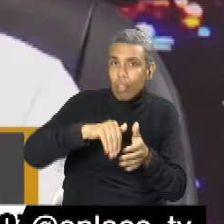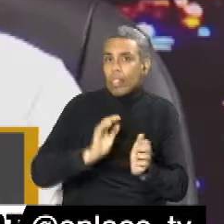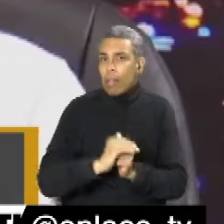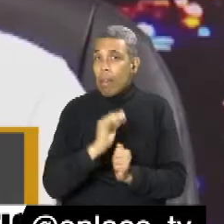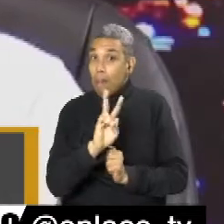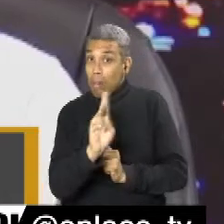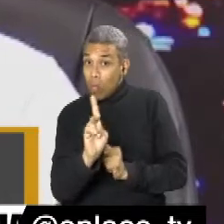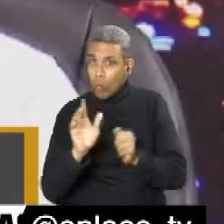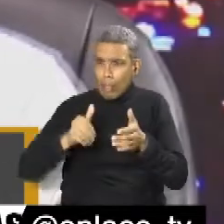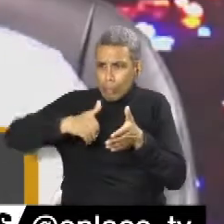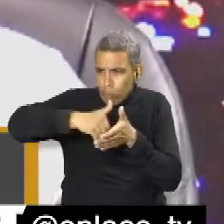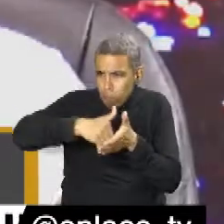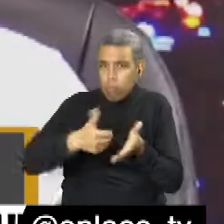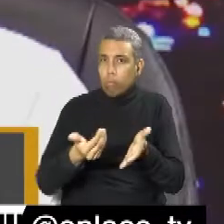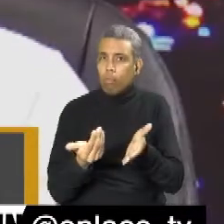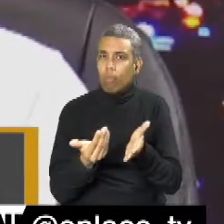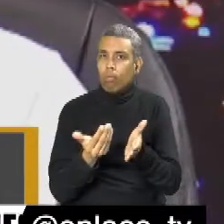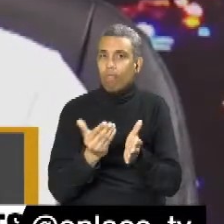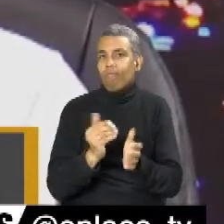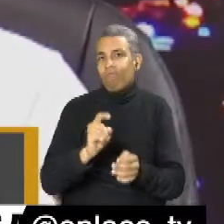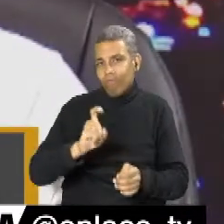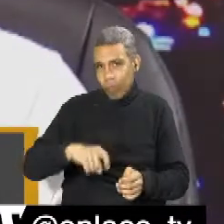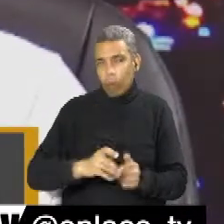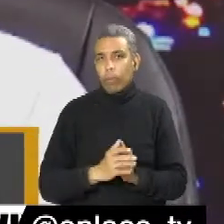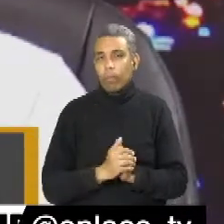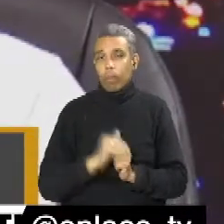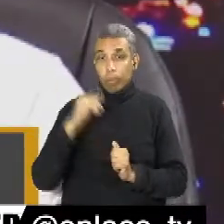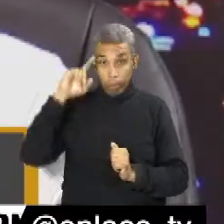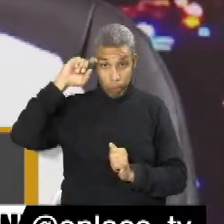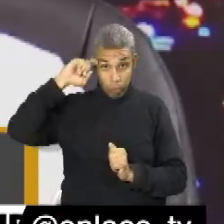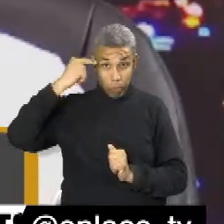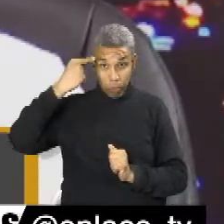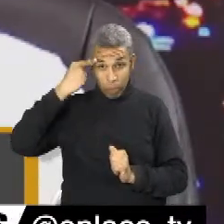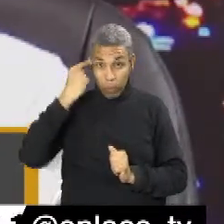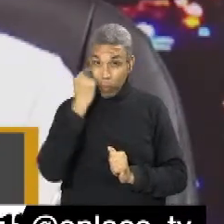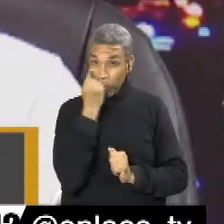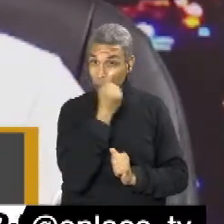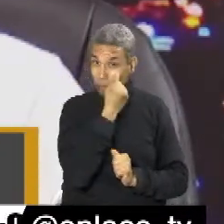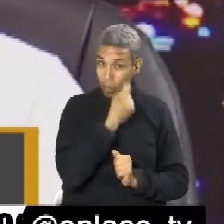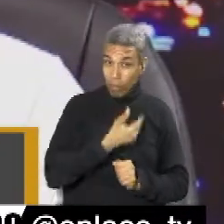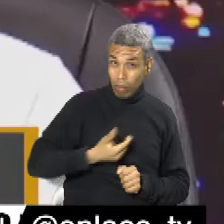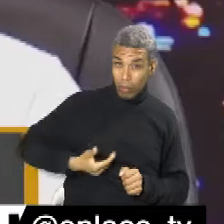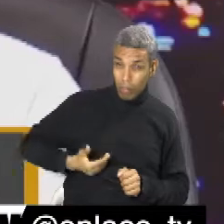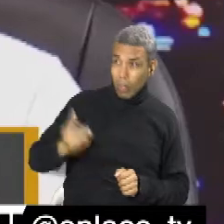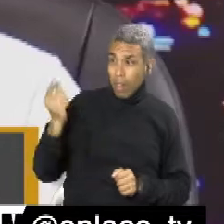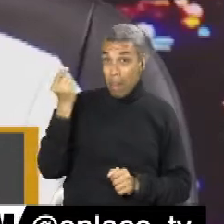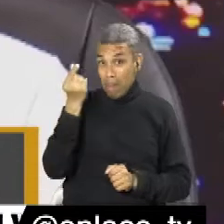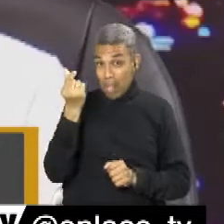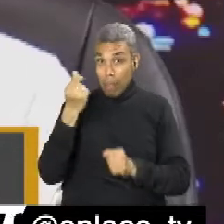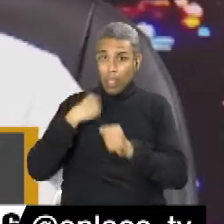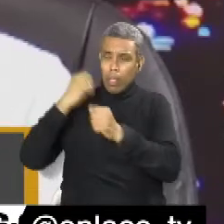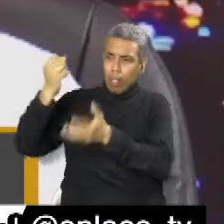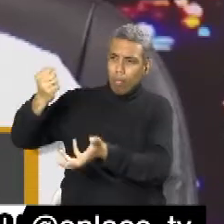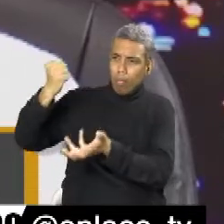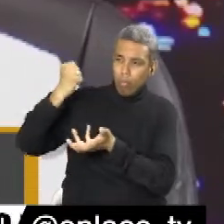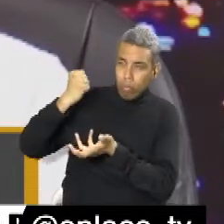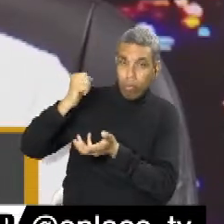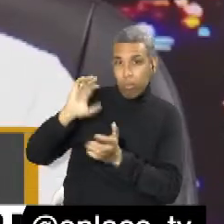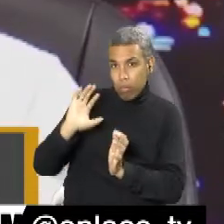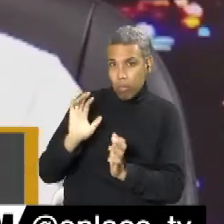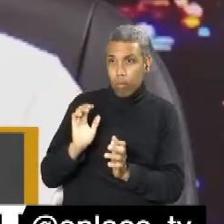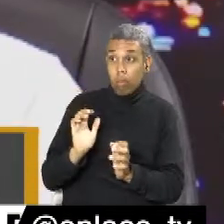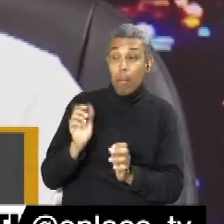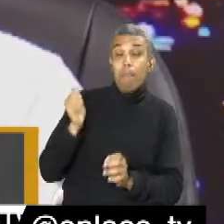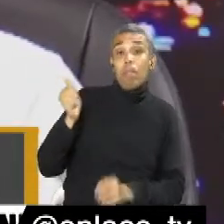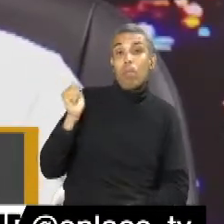recuperando el tiempo dejado de trabajar. Mientras que el Gobierno Nacional nos cumpla con los traslados presupuestales a las cuentas de los municipios y de los